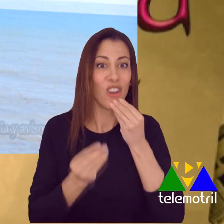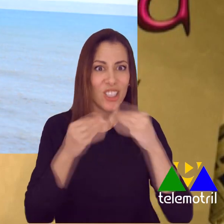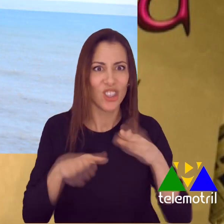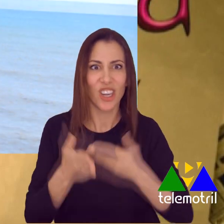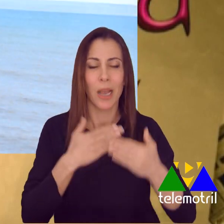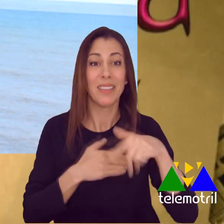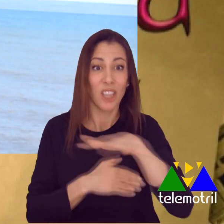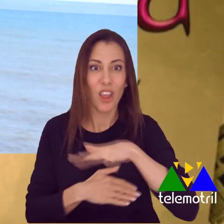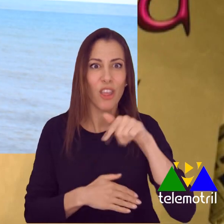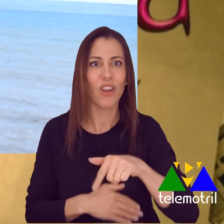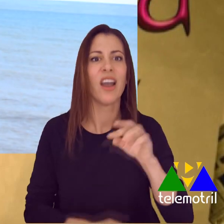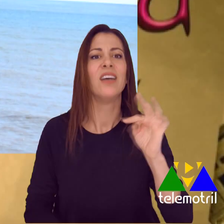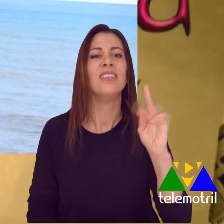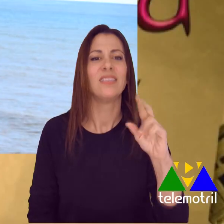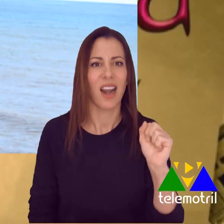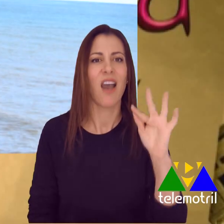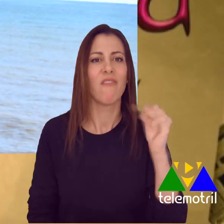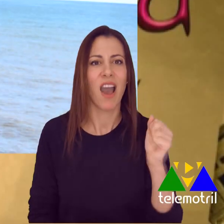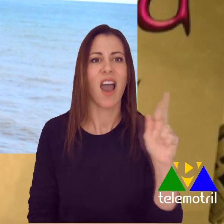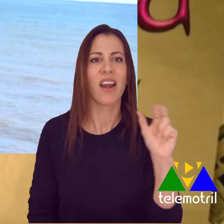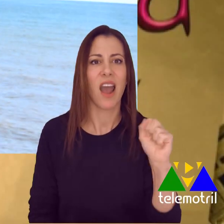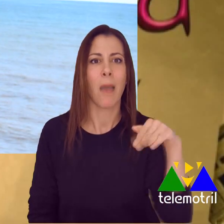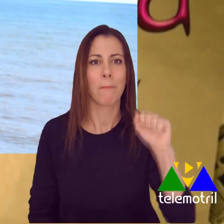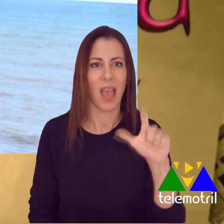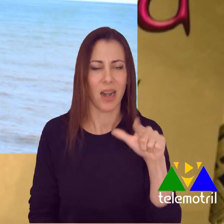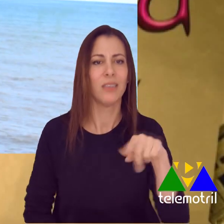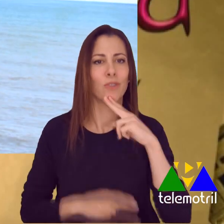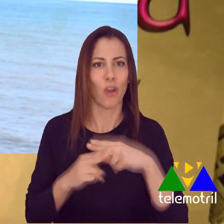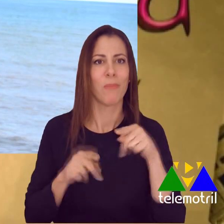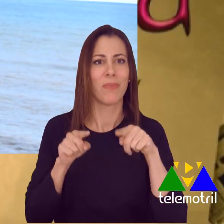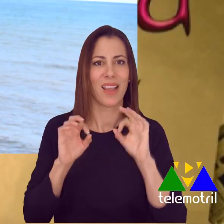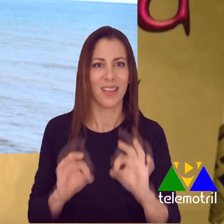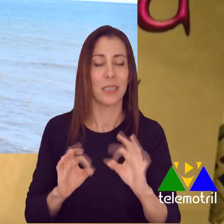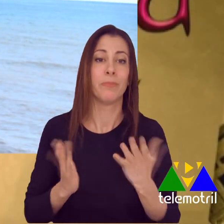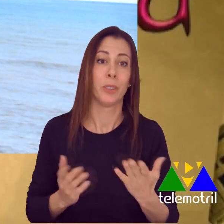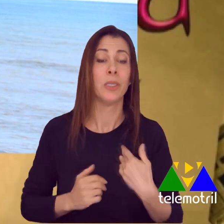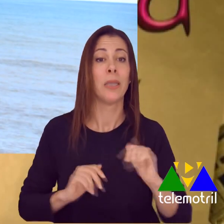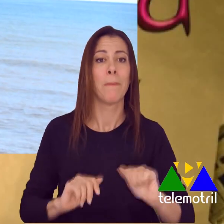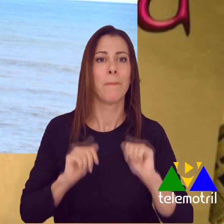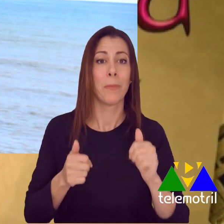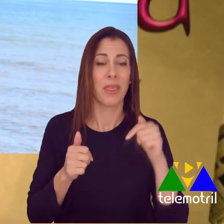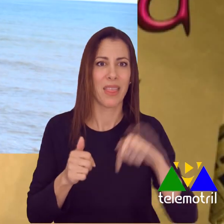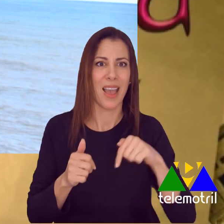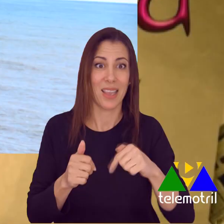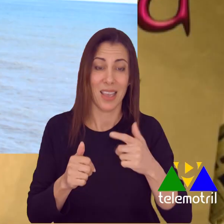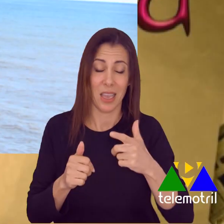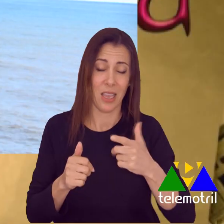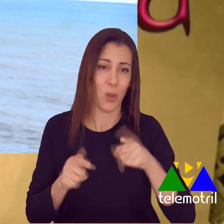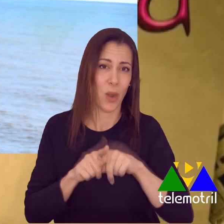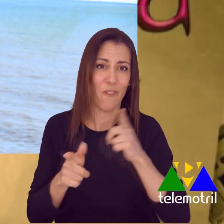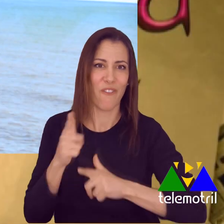históricamente Trafarramal era esta zona. Bueno, pues ya saben ustedes que aquí comienza nuestro